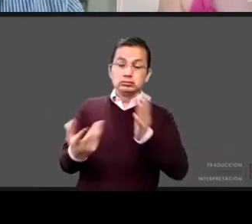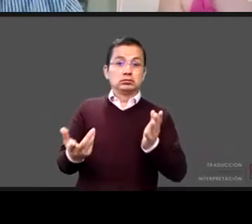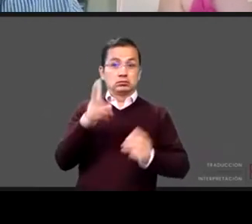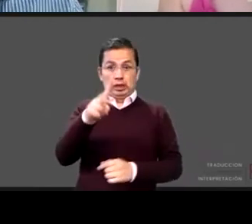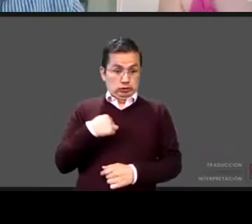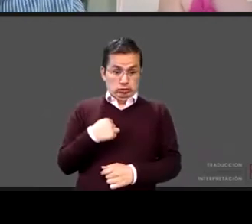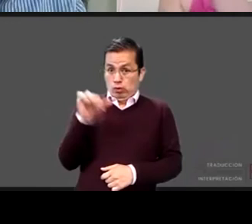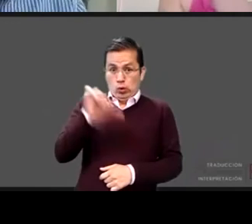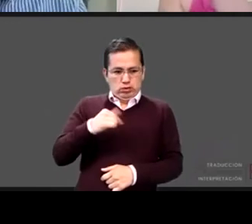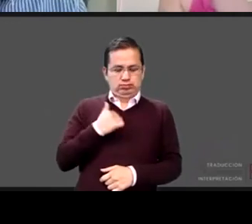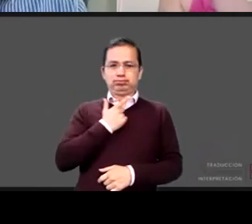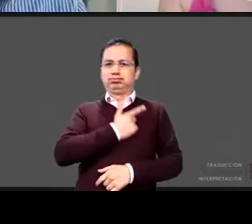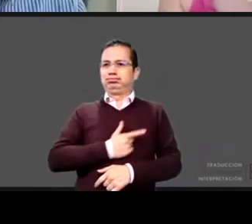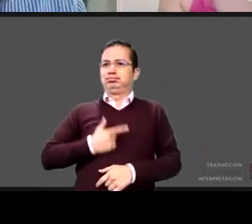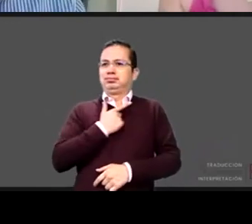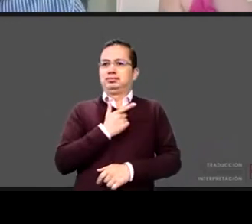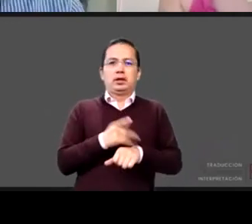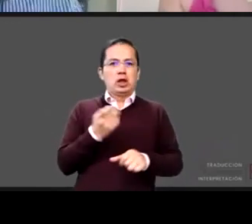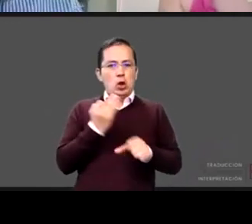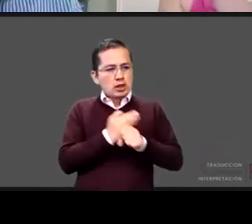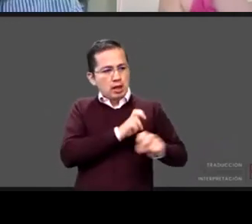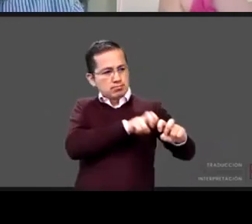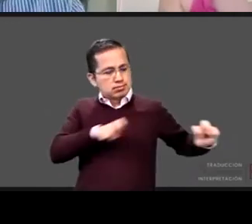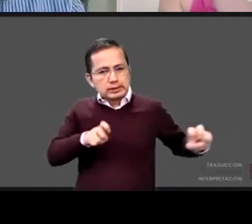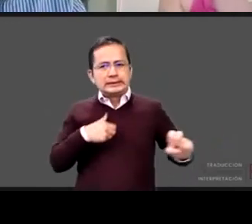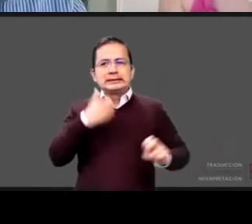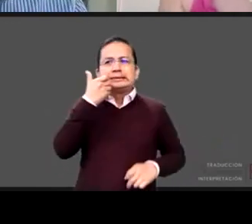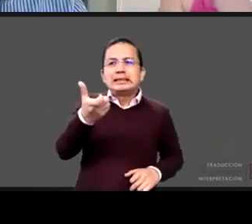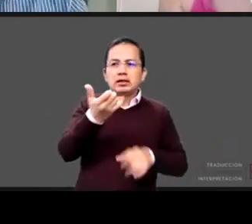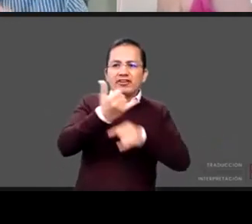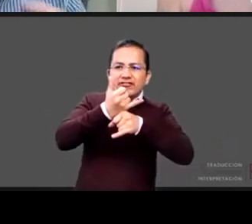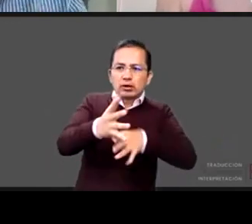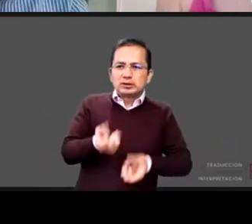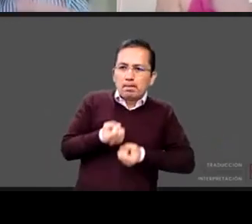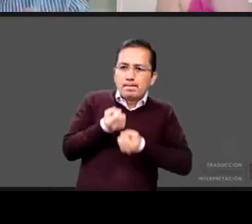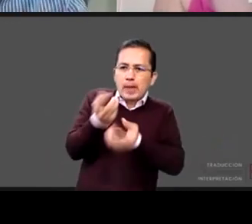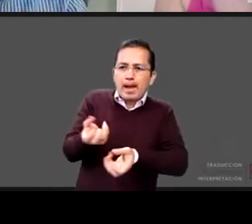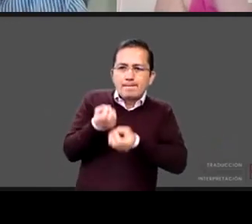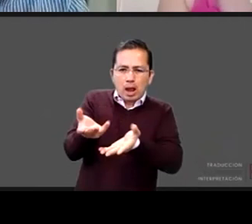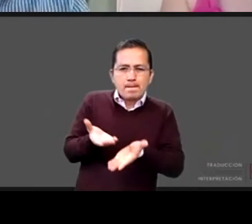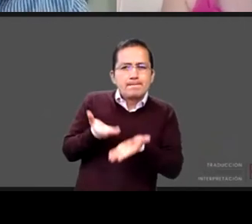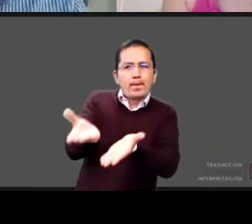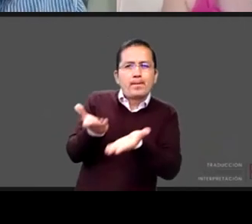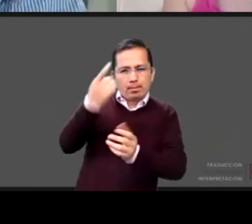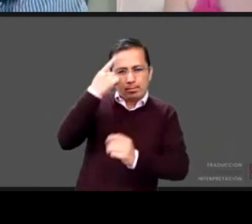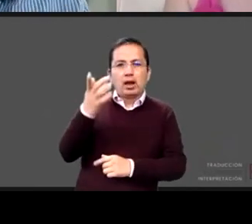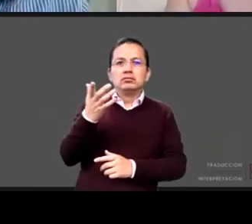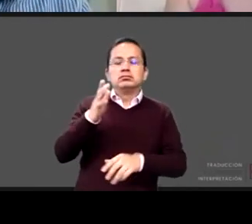esfuerzo, quienes estamos aquí en ella, de dar información que vaya sumando. Me gusta cómo hemos ido tejiendo un